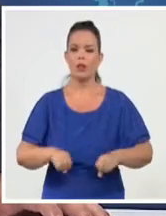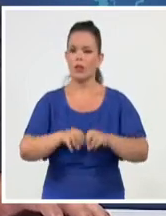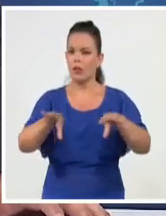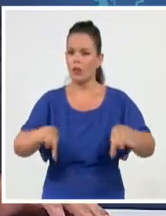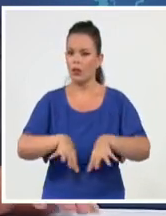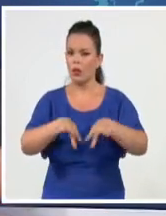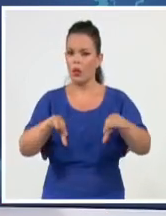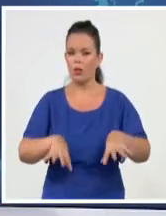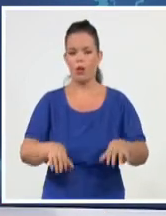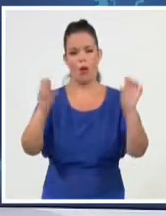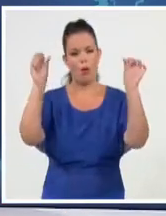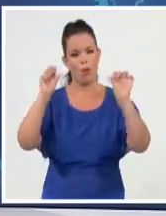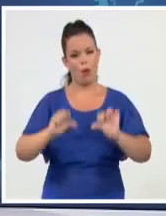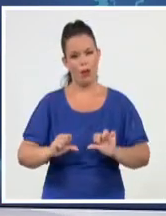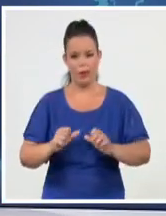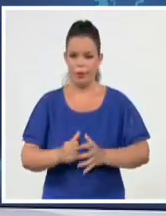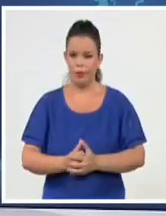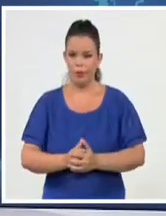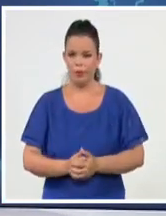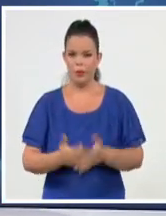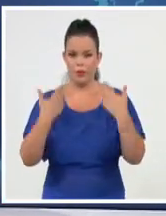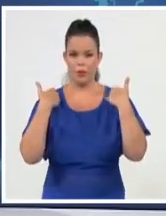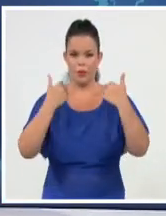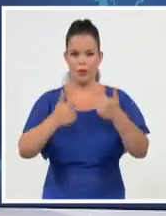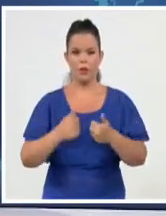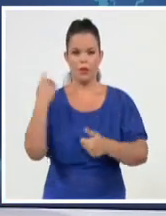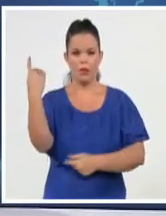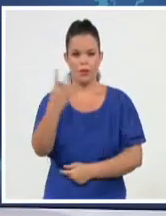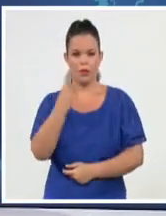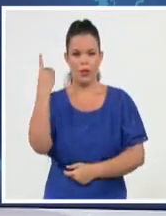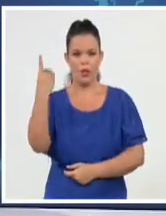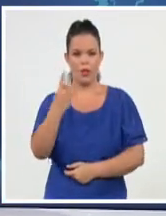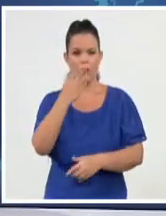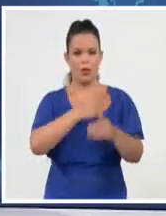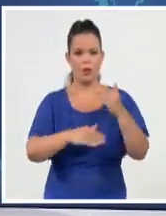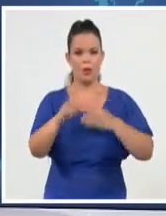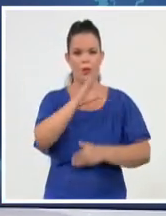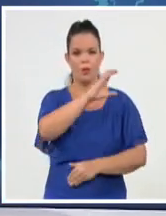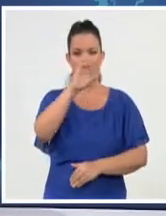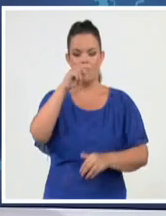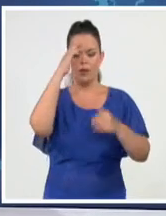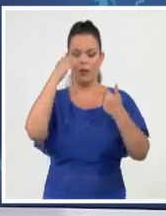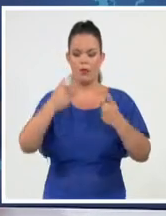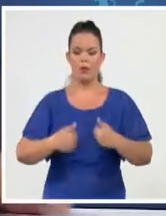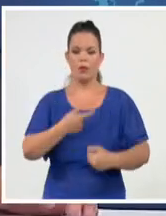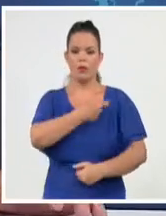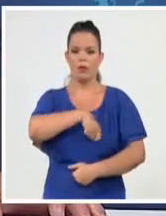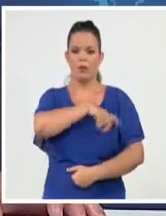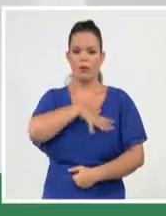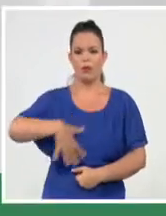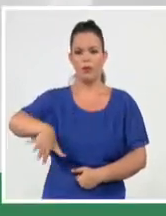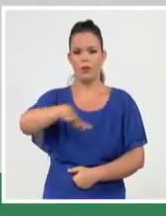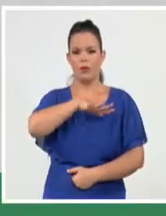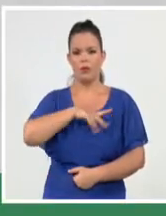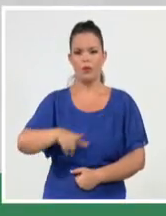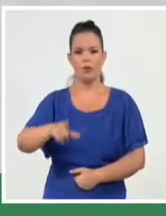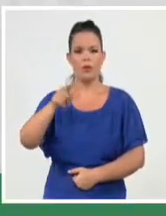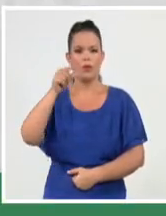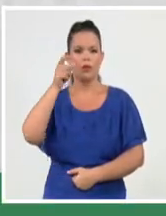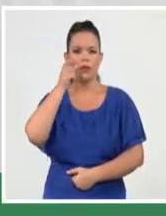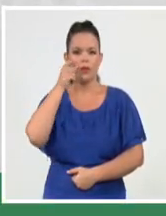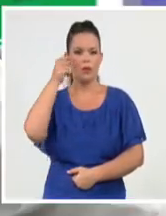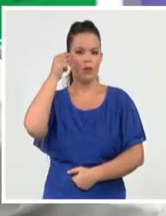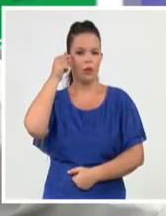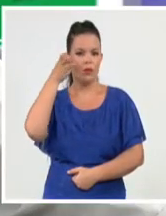desfavorable de la nación. El director nacional de Epidemiología del Ministerio de Salud Pública, doctor Francisco Durán, lamentó el fallecimiento de 92